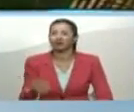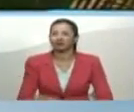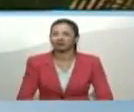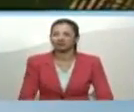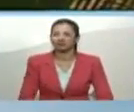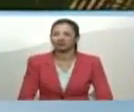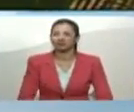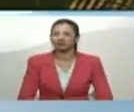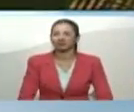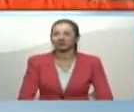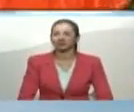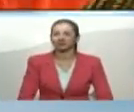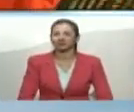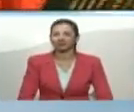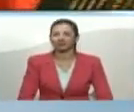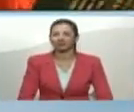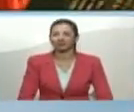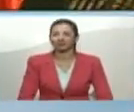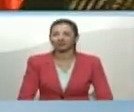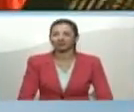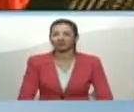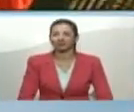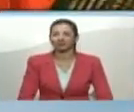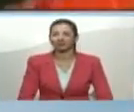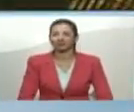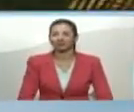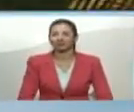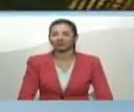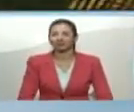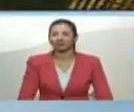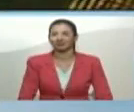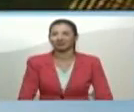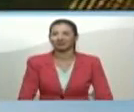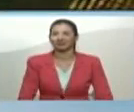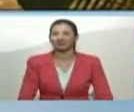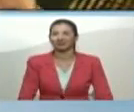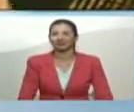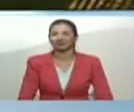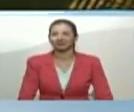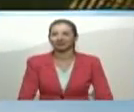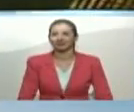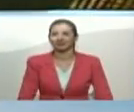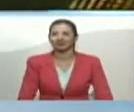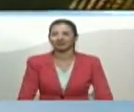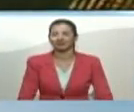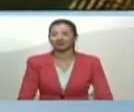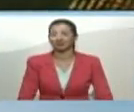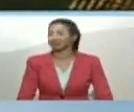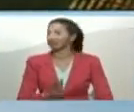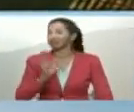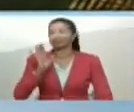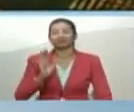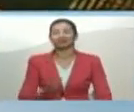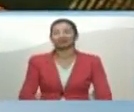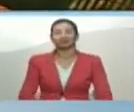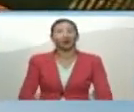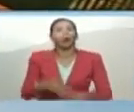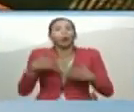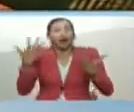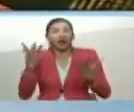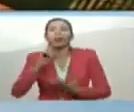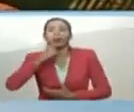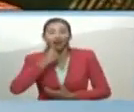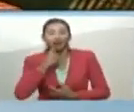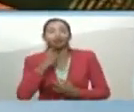No digo la palabra que se merecen. Están a pen. ¿Cuál es la